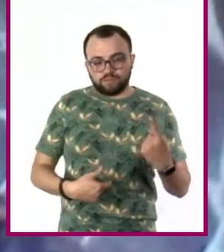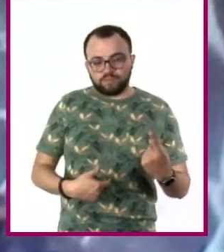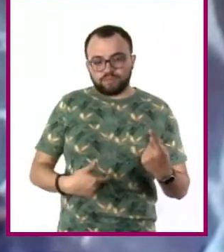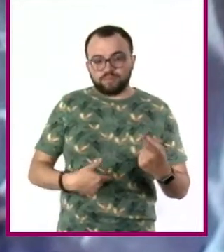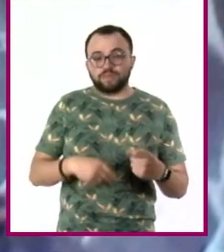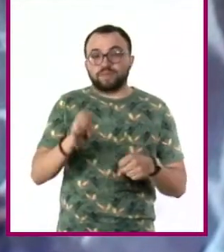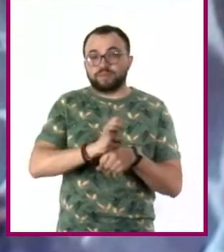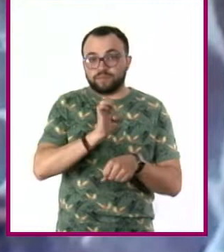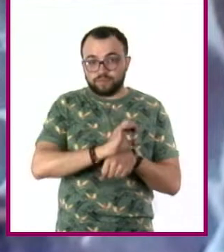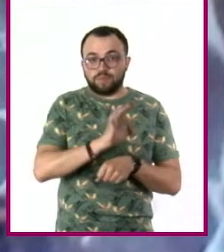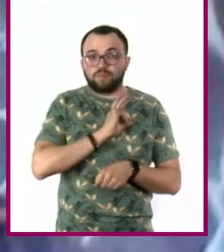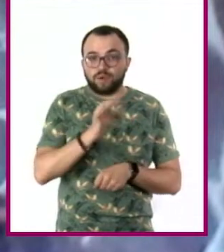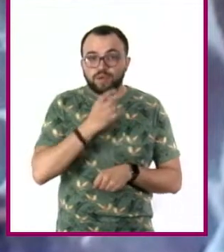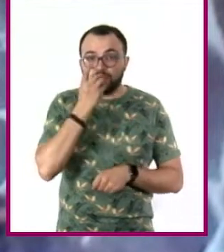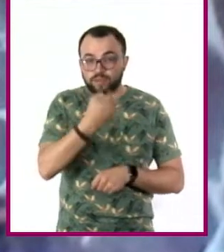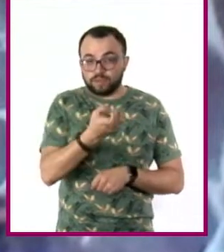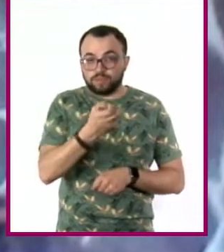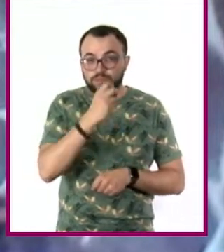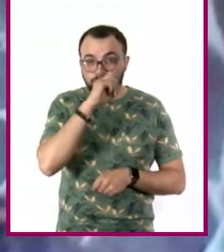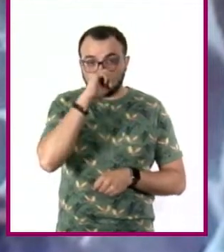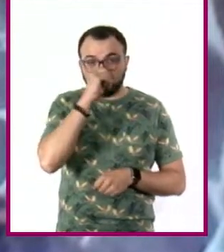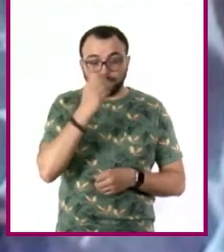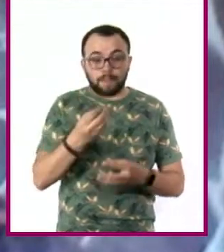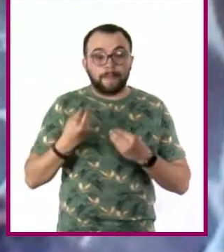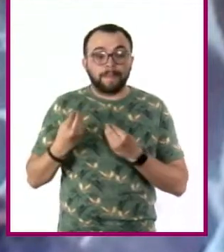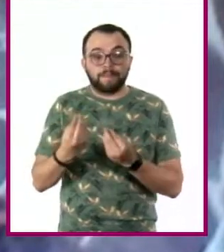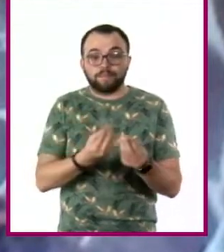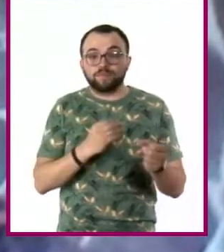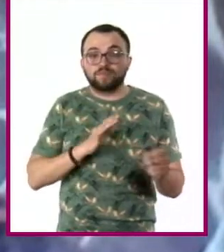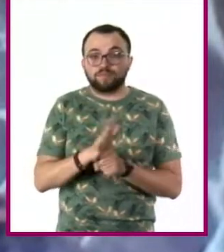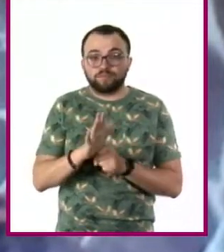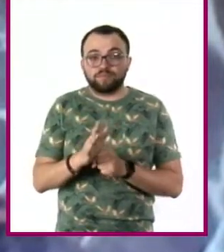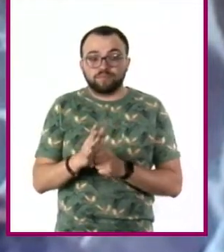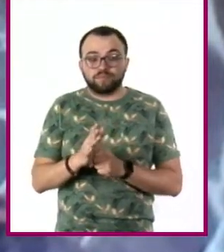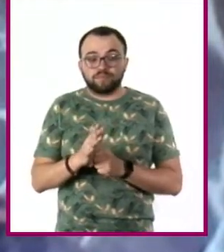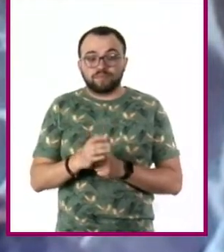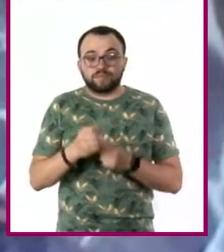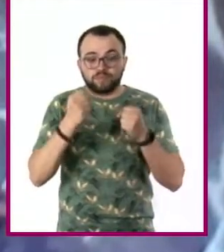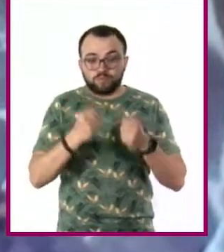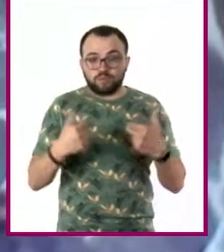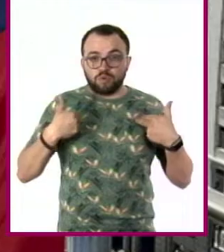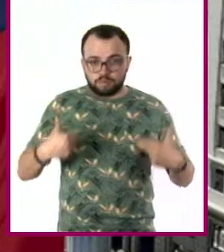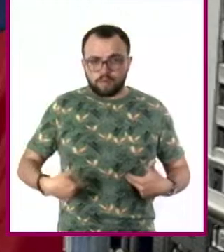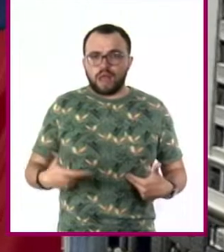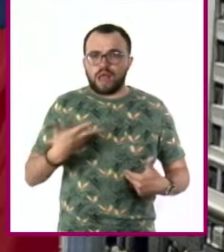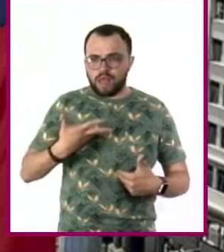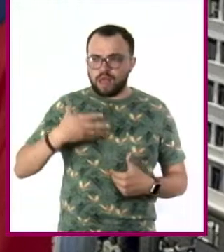Y entonces podemos decir mucha de la parte de la seguridad humana está aceptada, al